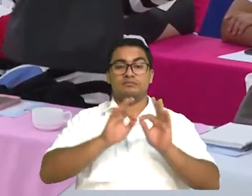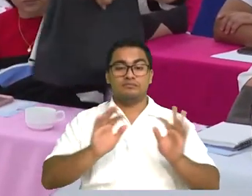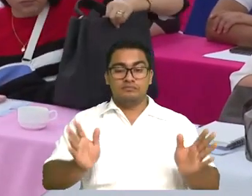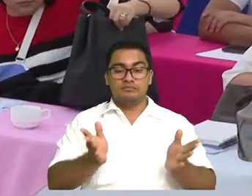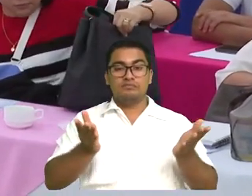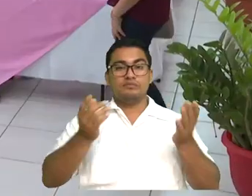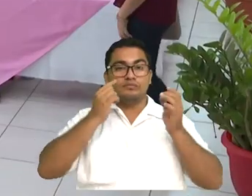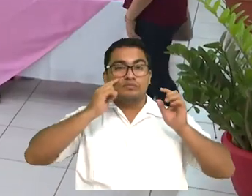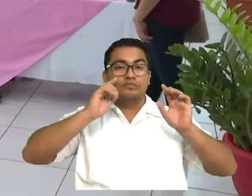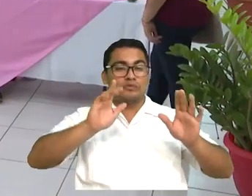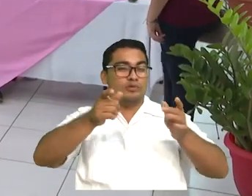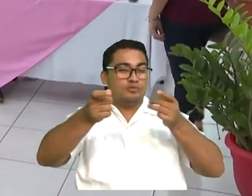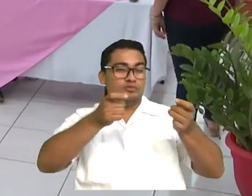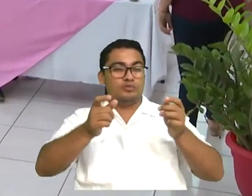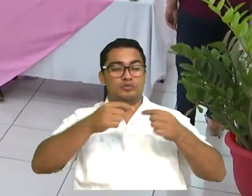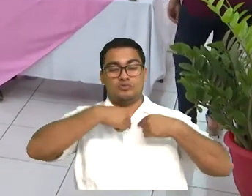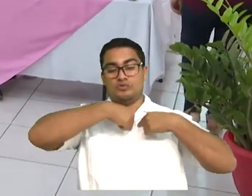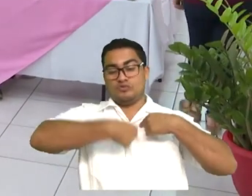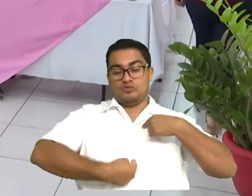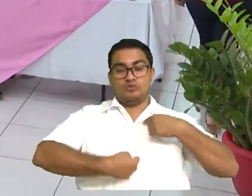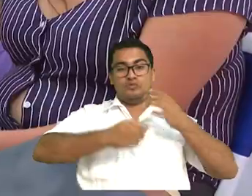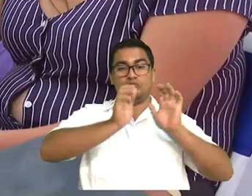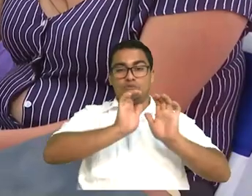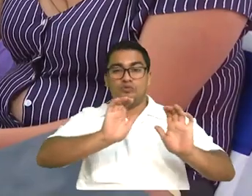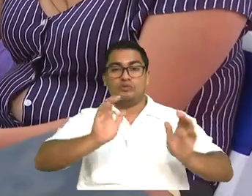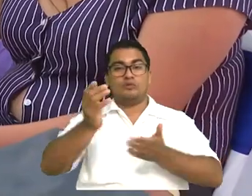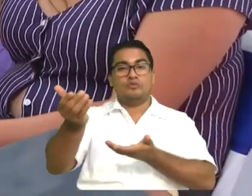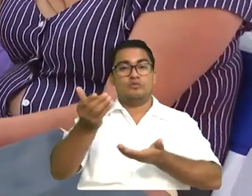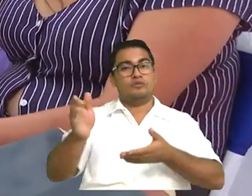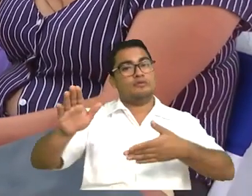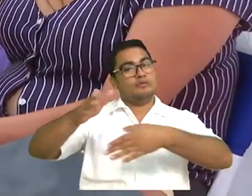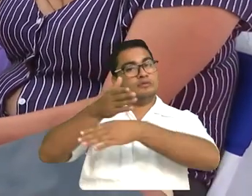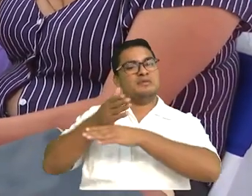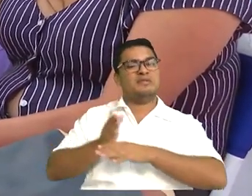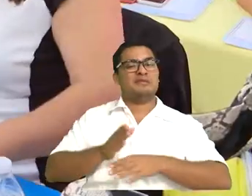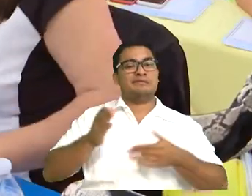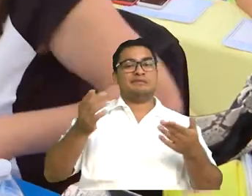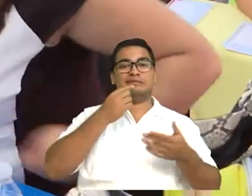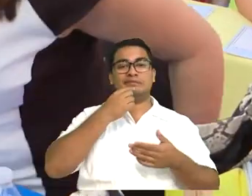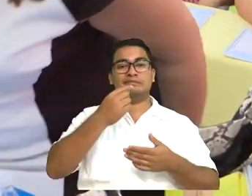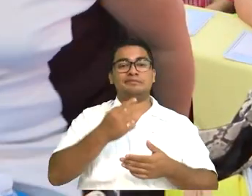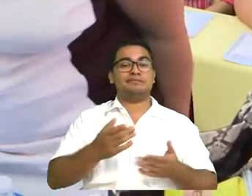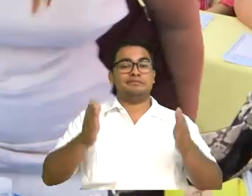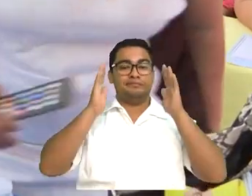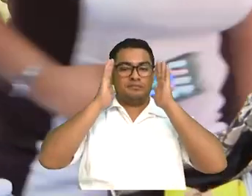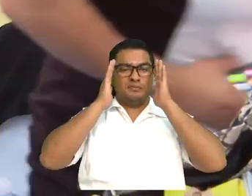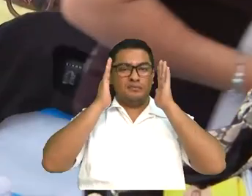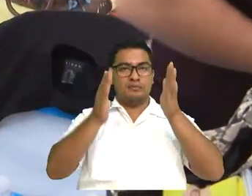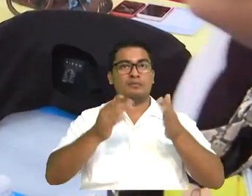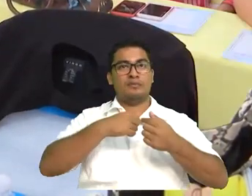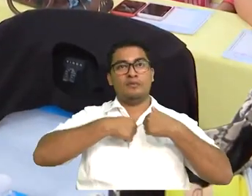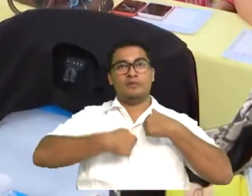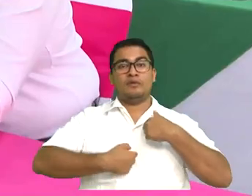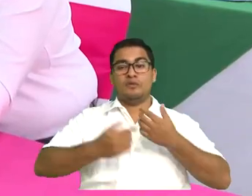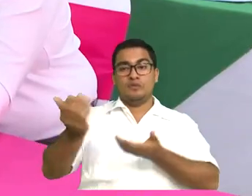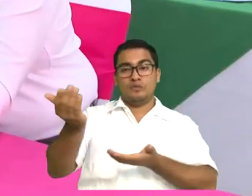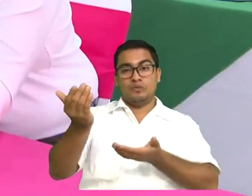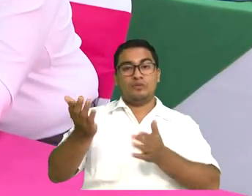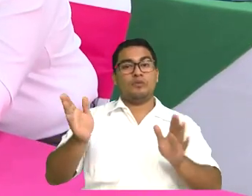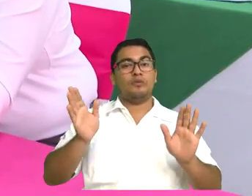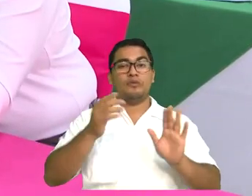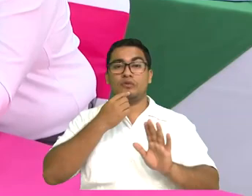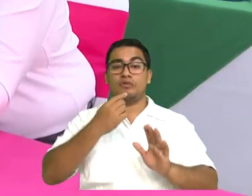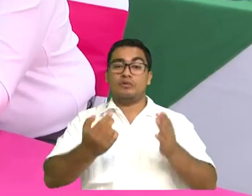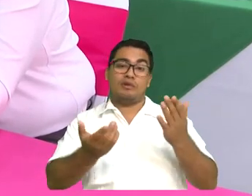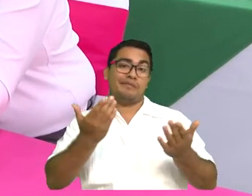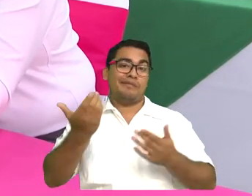el manejo de la labor de cirujanos pediatras, neonatólogos y anestesiólogos que dan atención quirúrgica a recién nacidos que nacen